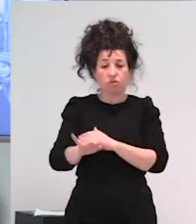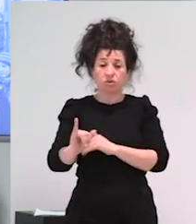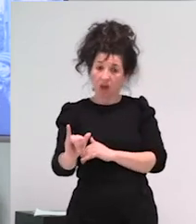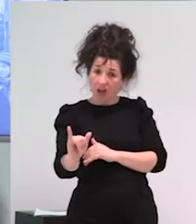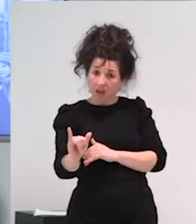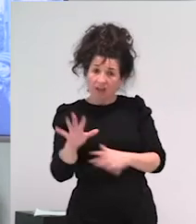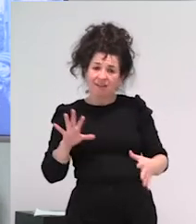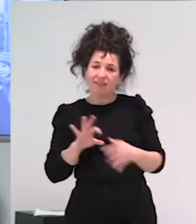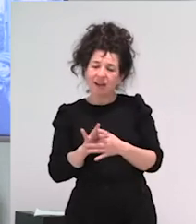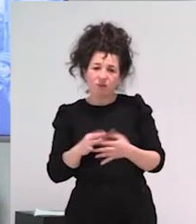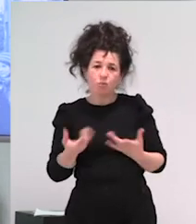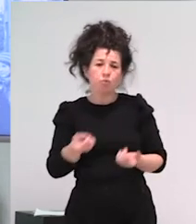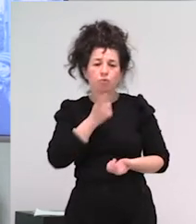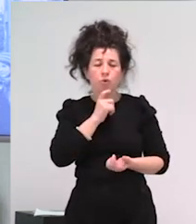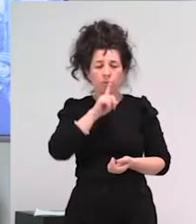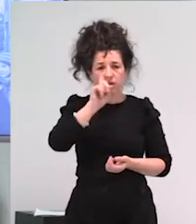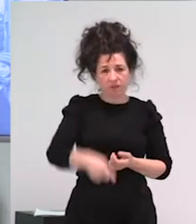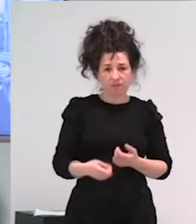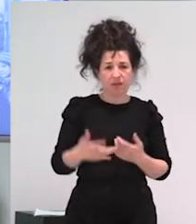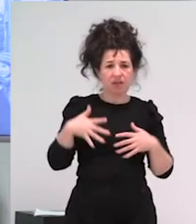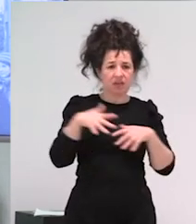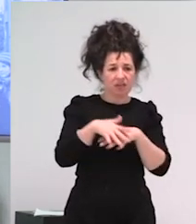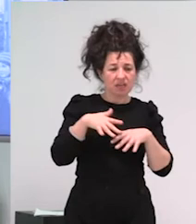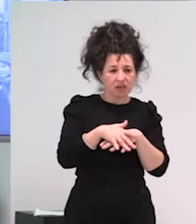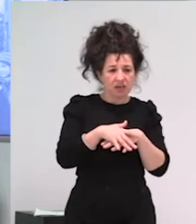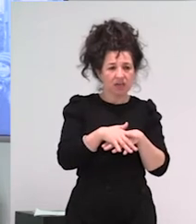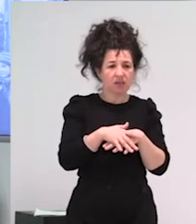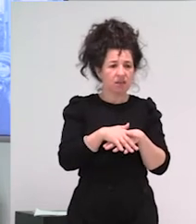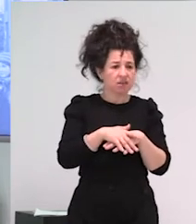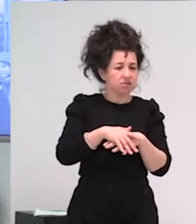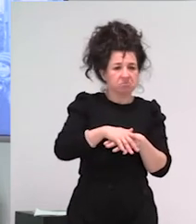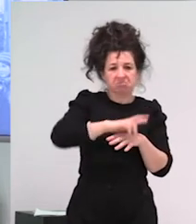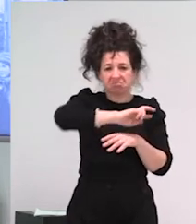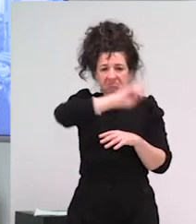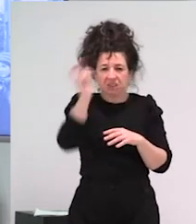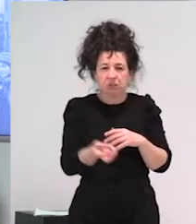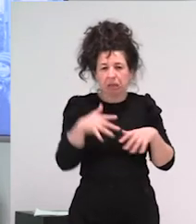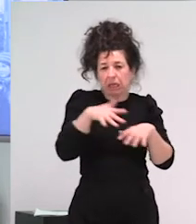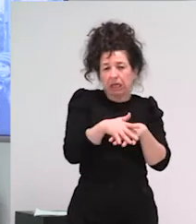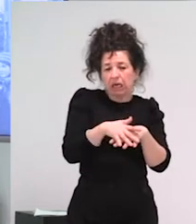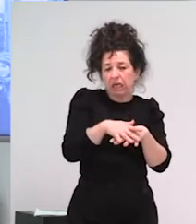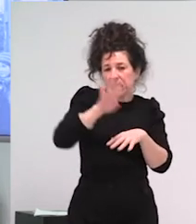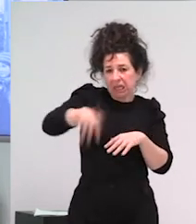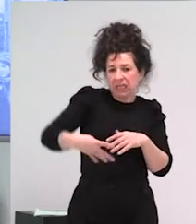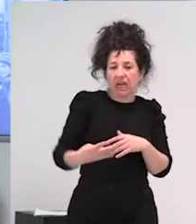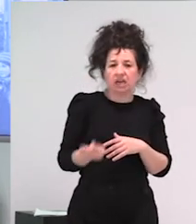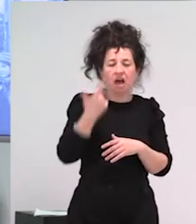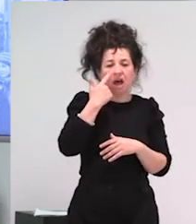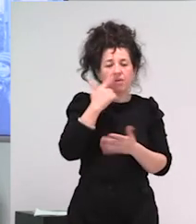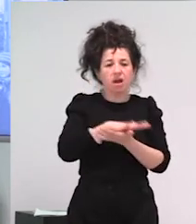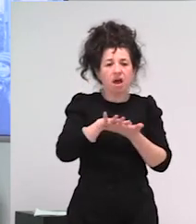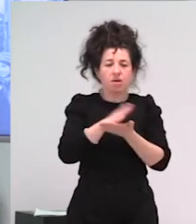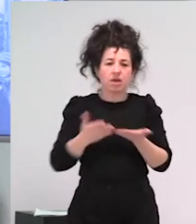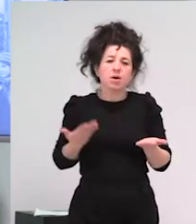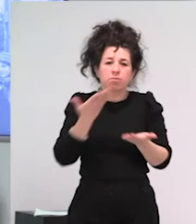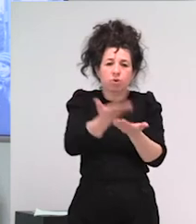su territorio, y también pues las redes como la Xarxa per la Sobirania Energética, que es una red que habla de qué propuestas necesitamos para